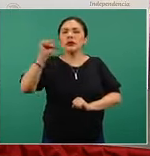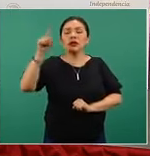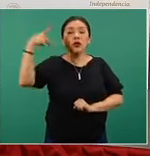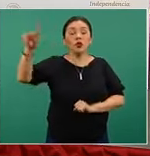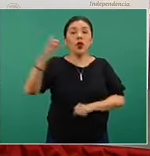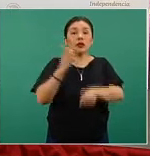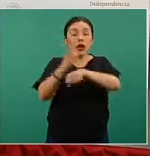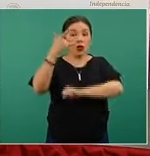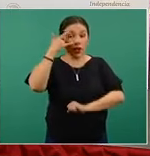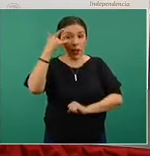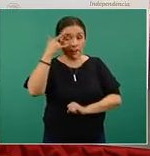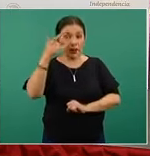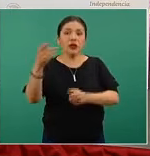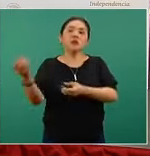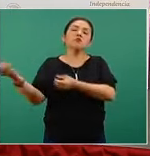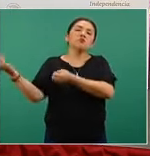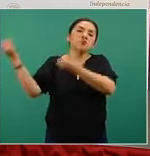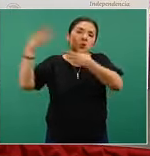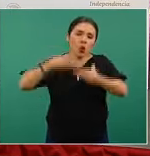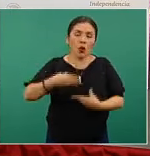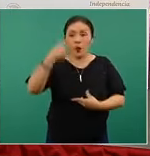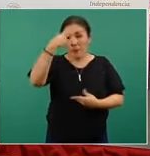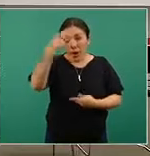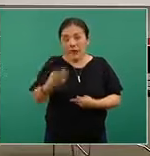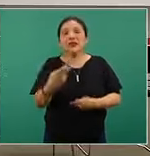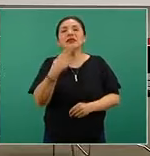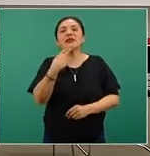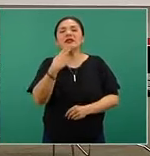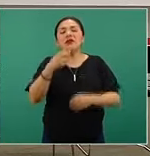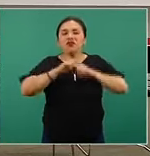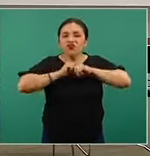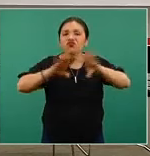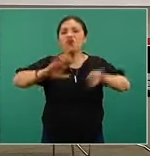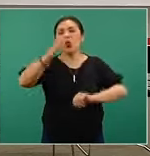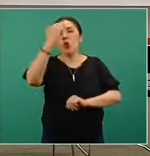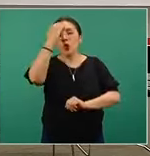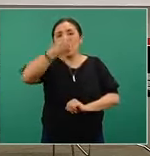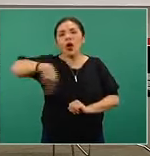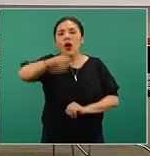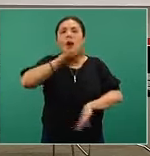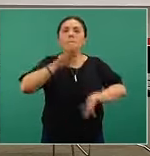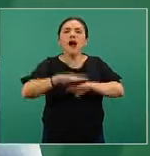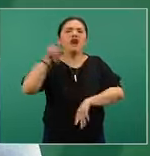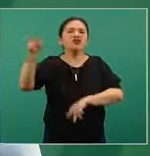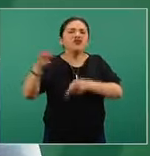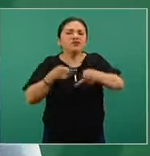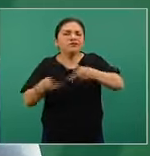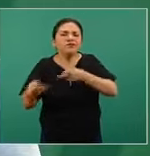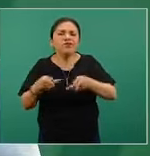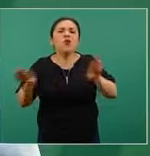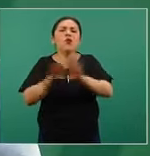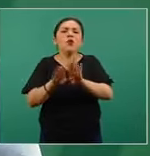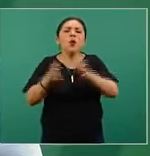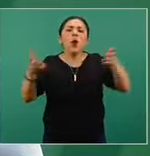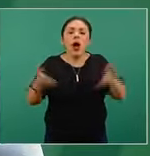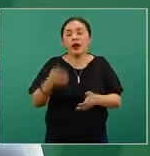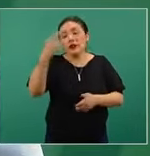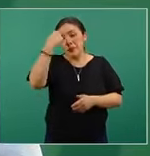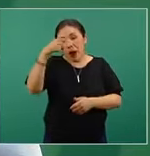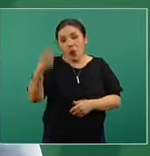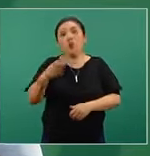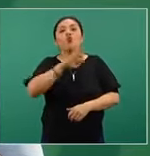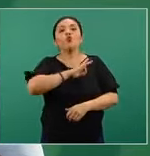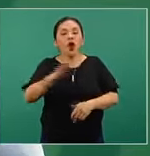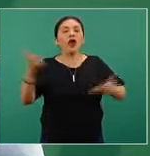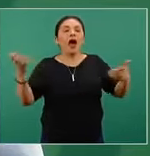campeche nos envía con esta finalidad de dar a conocer gran parte de la estrategia que ellos realizaron para poder